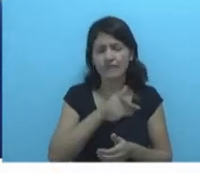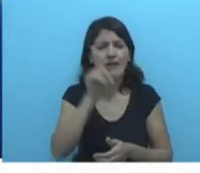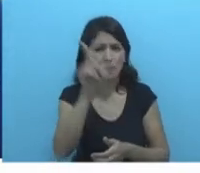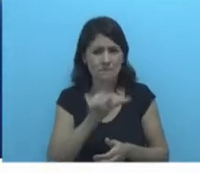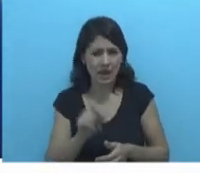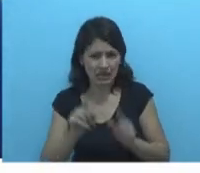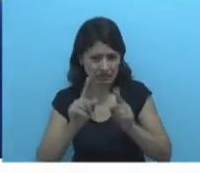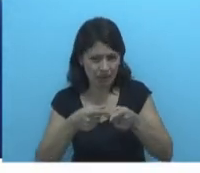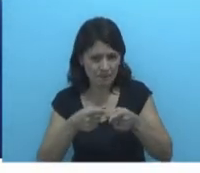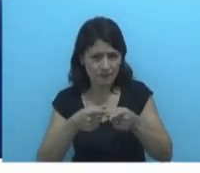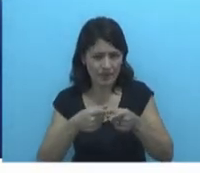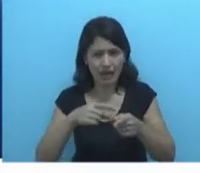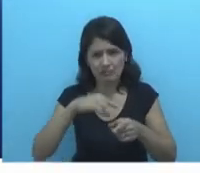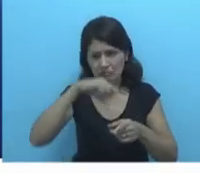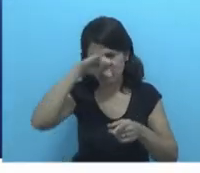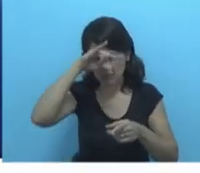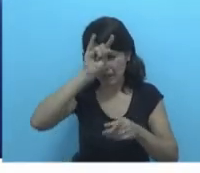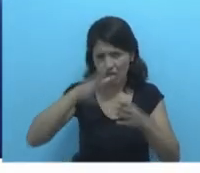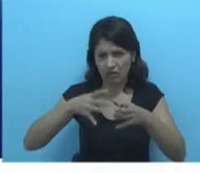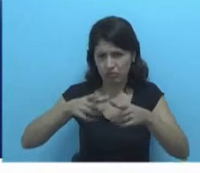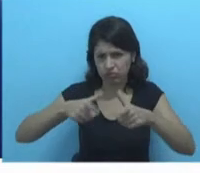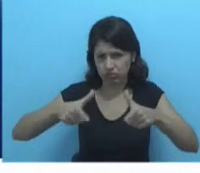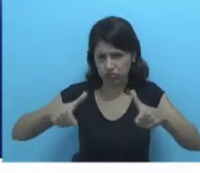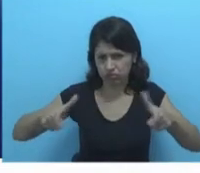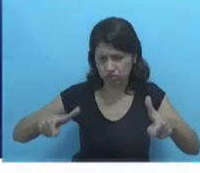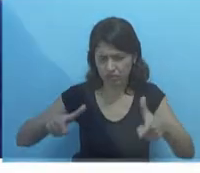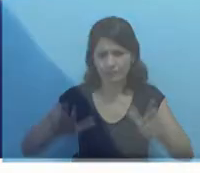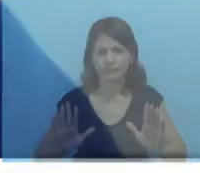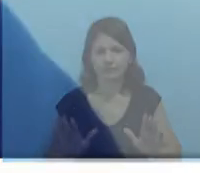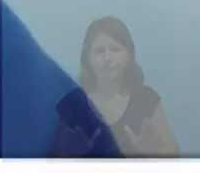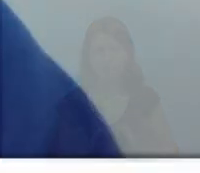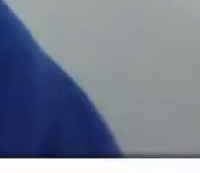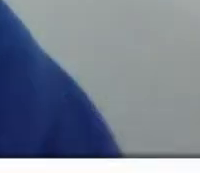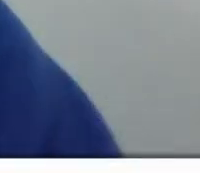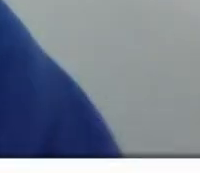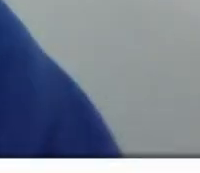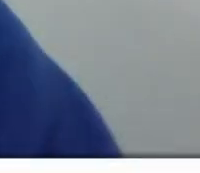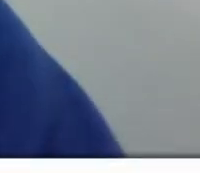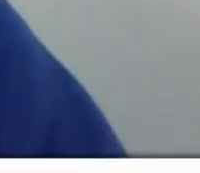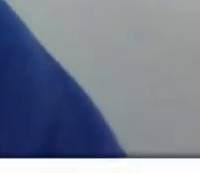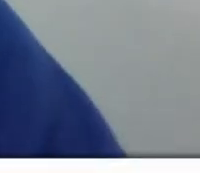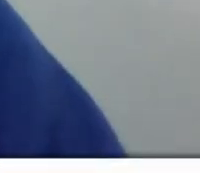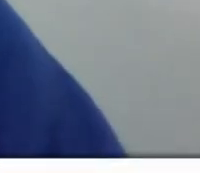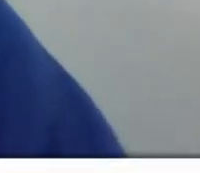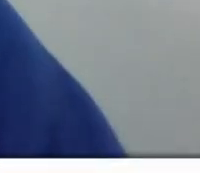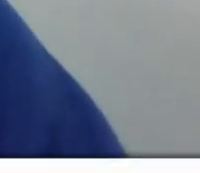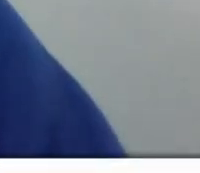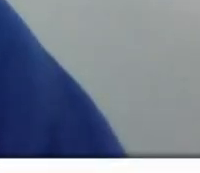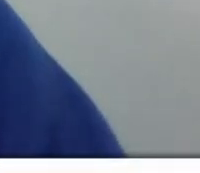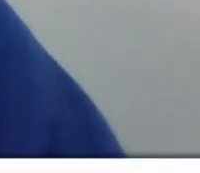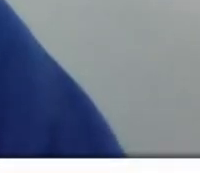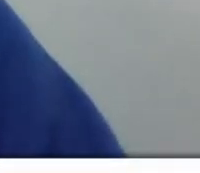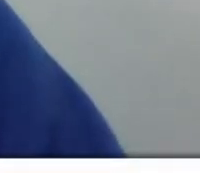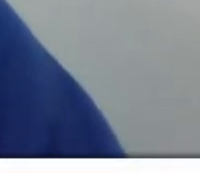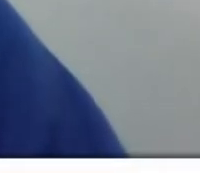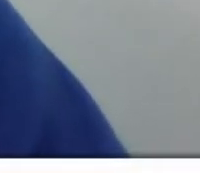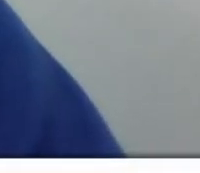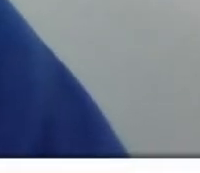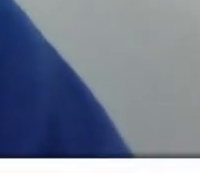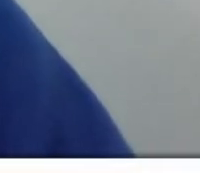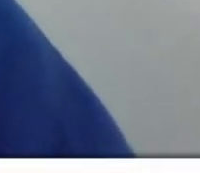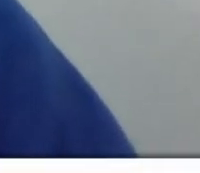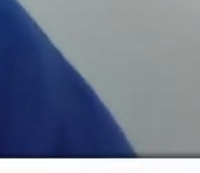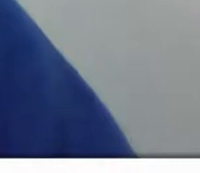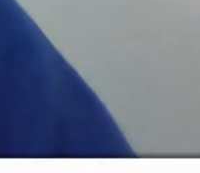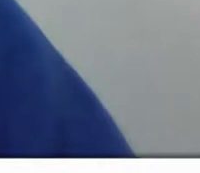país? No, esto no es gratis. Indudablemente que esto no va a ser gratis, porque hay otros países en el mundo que